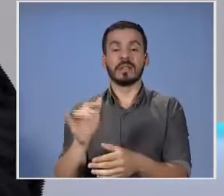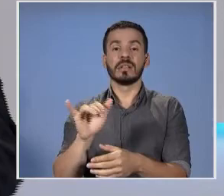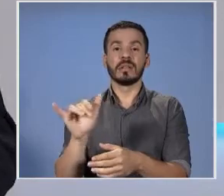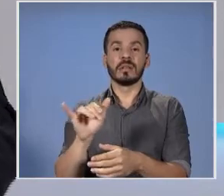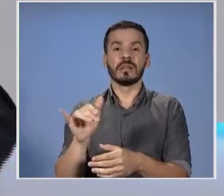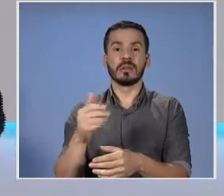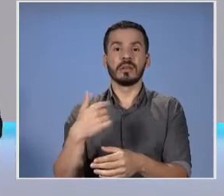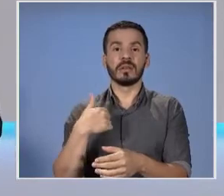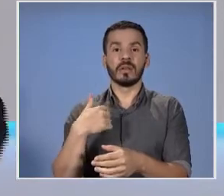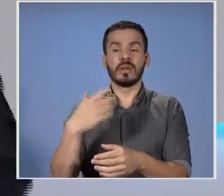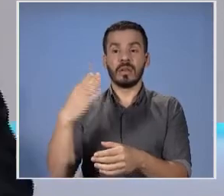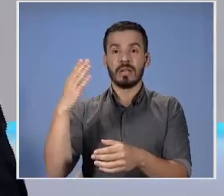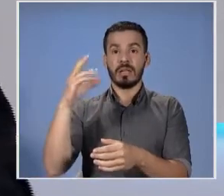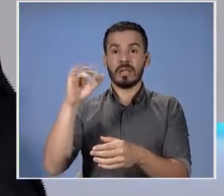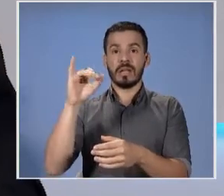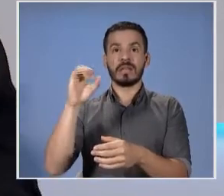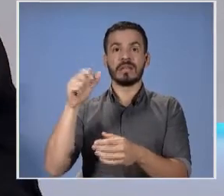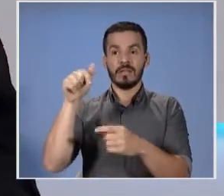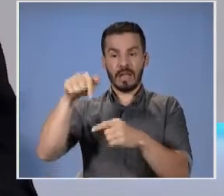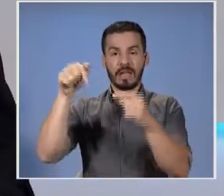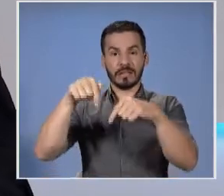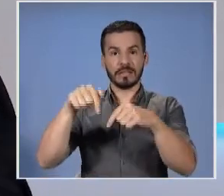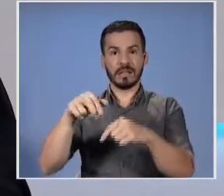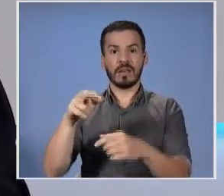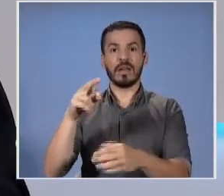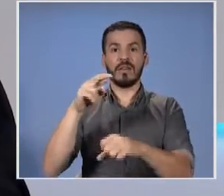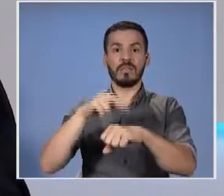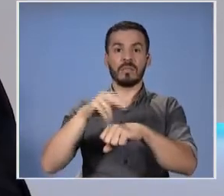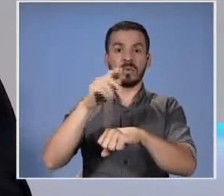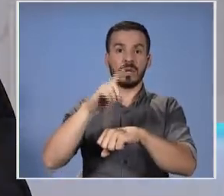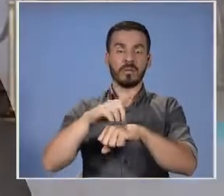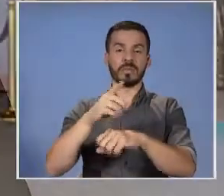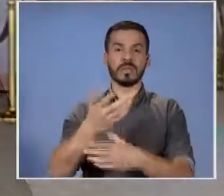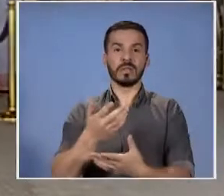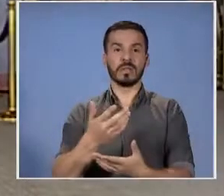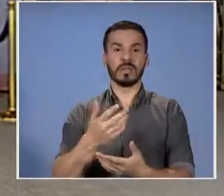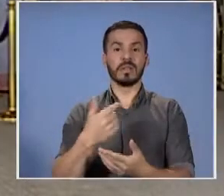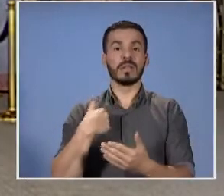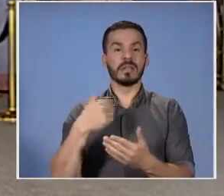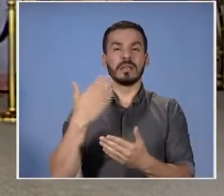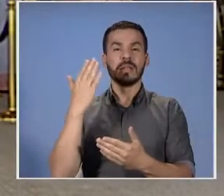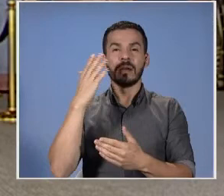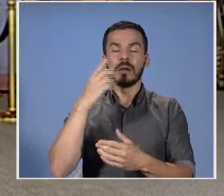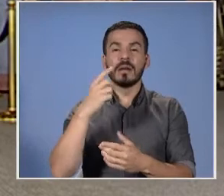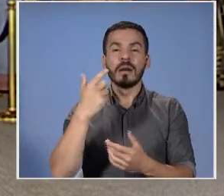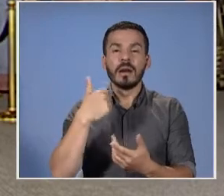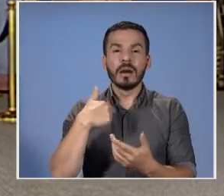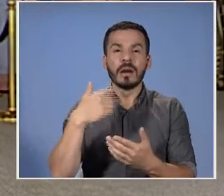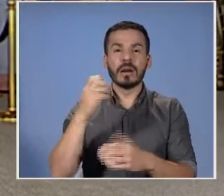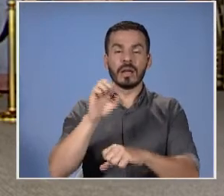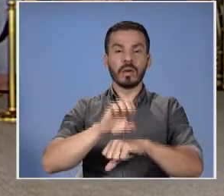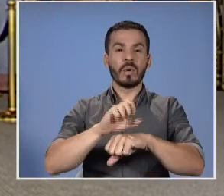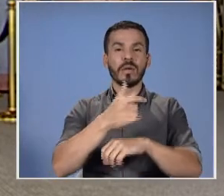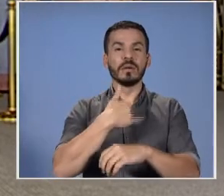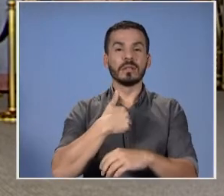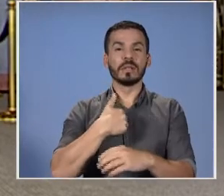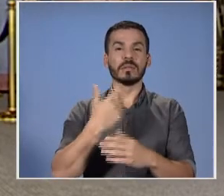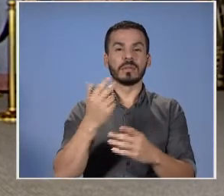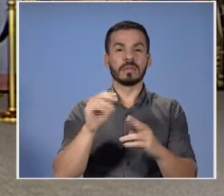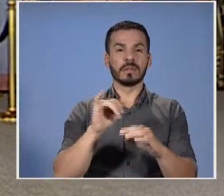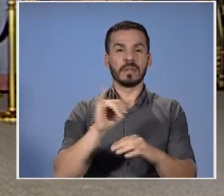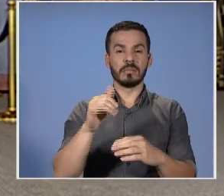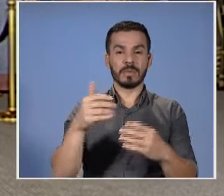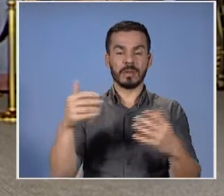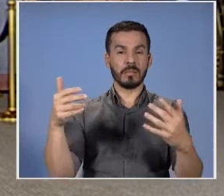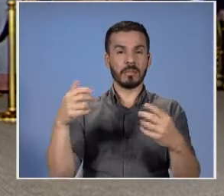qué no también con el Caribe, que está presente. Está ahí República Dominicana. Llama la atención porque con Ecuador tendríamos también el tema del conflicto